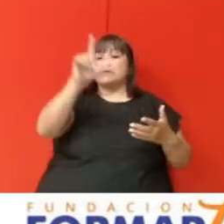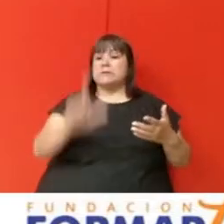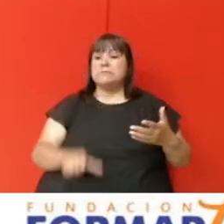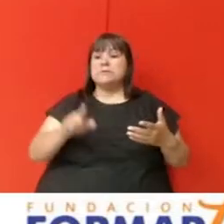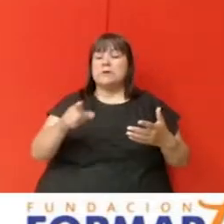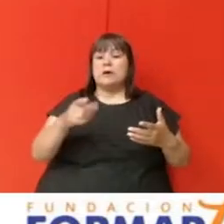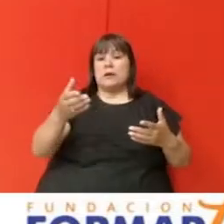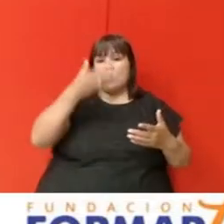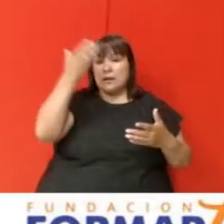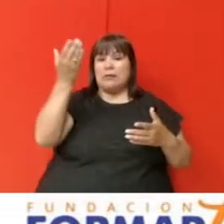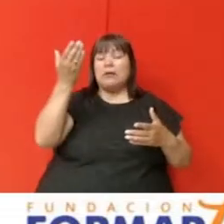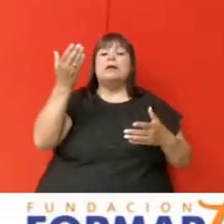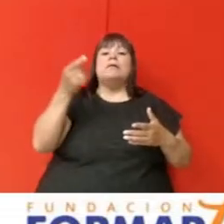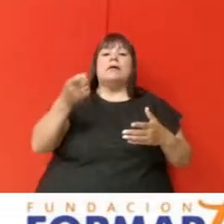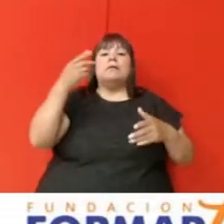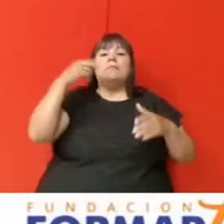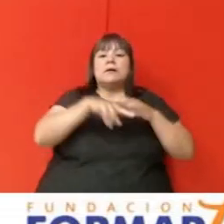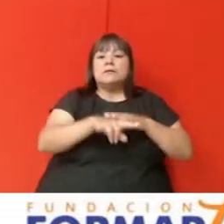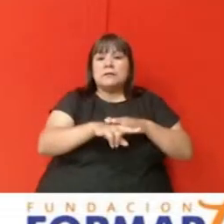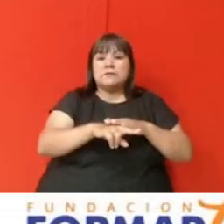las internaciones institucionales.